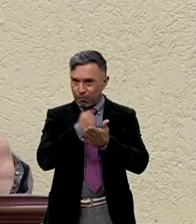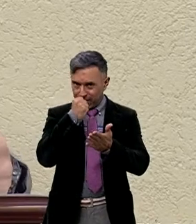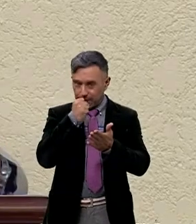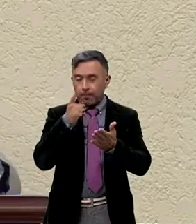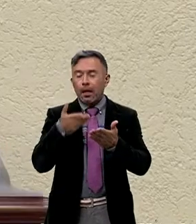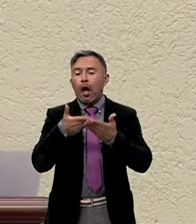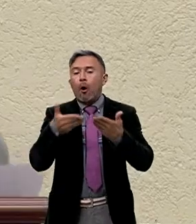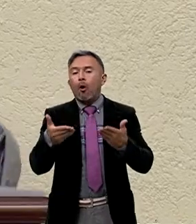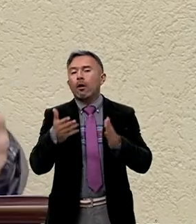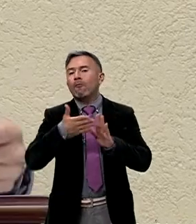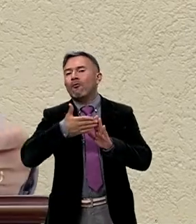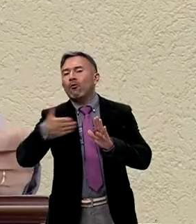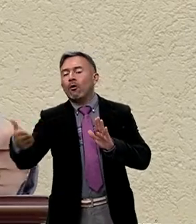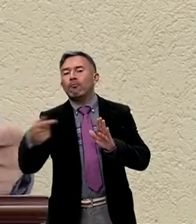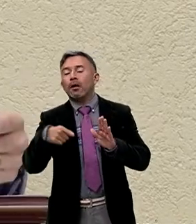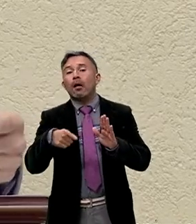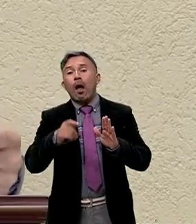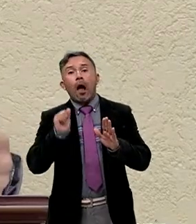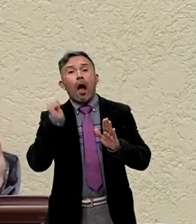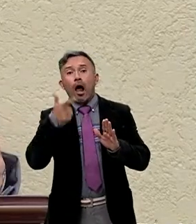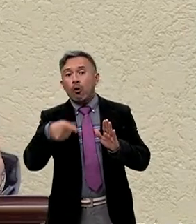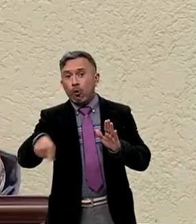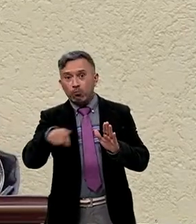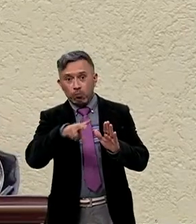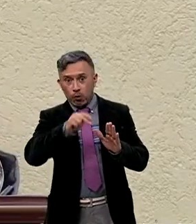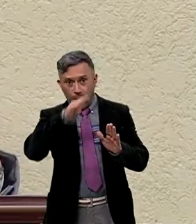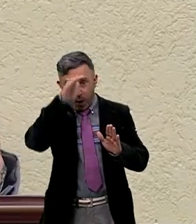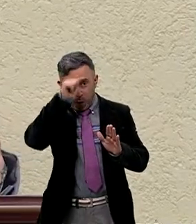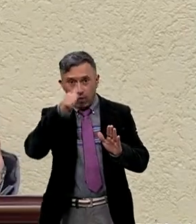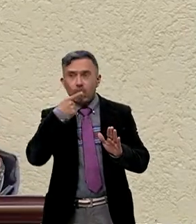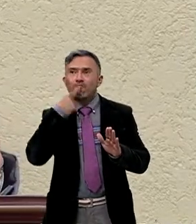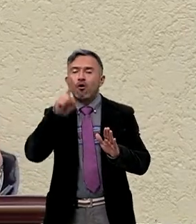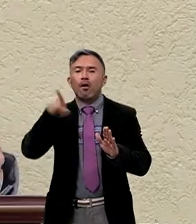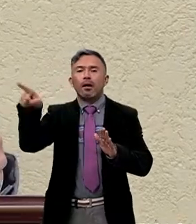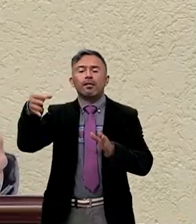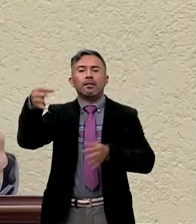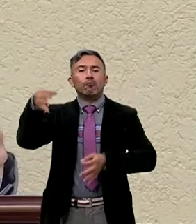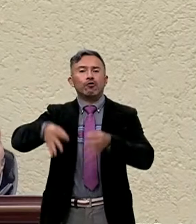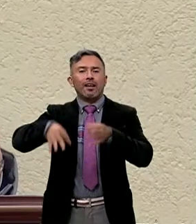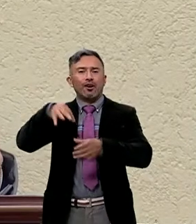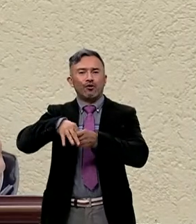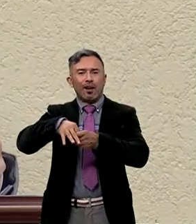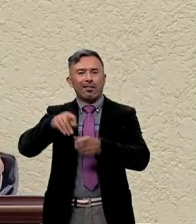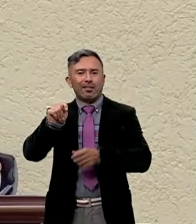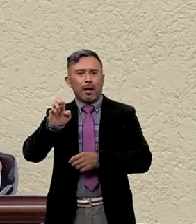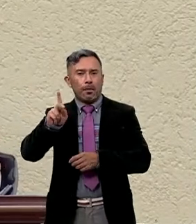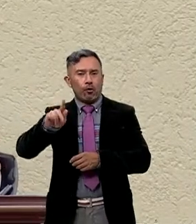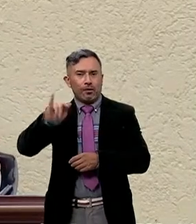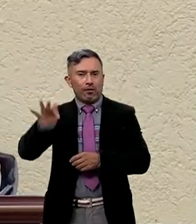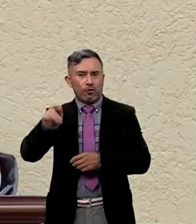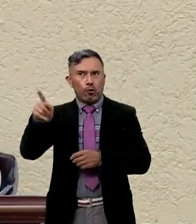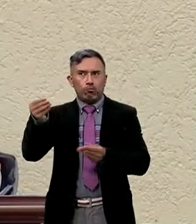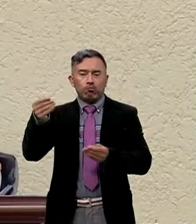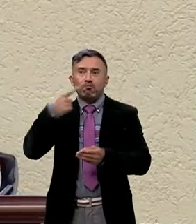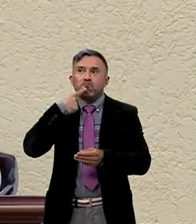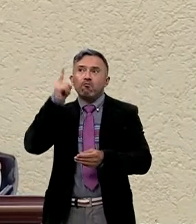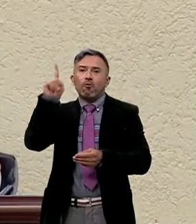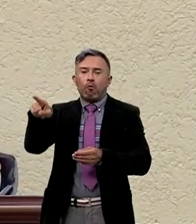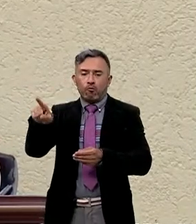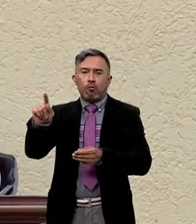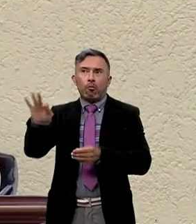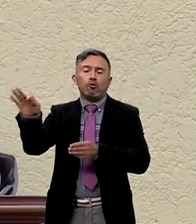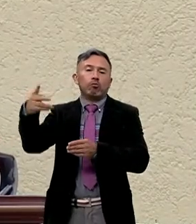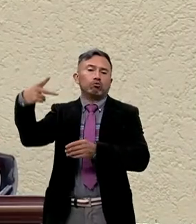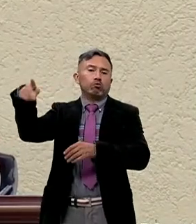caso los recursos de apelación ante el tribunal electoral del poder judicial de la federación y éste resuelva lo conté respondiente una vez